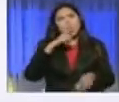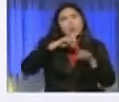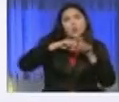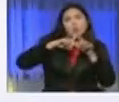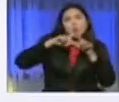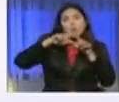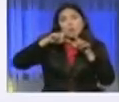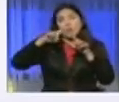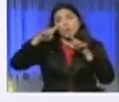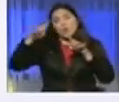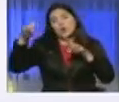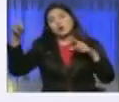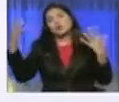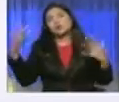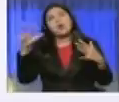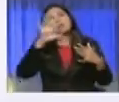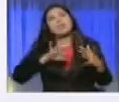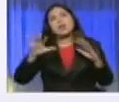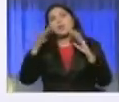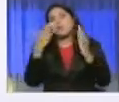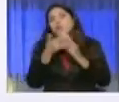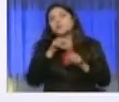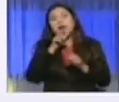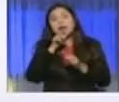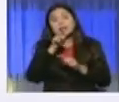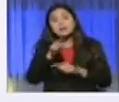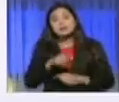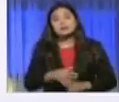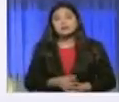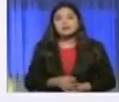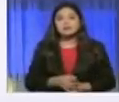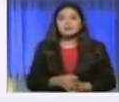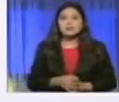avanzado teleférico del mundo allá, el Mucumbarí.